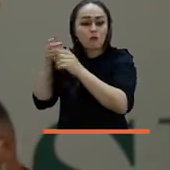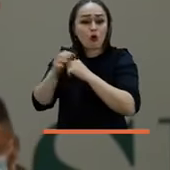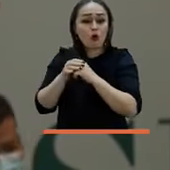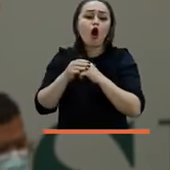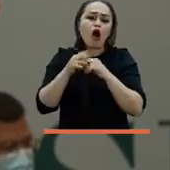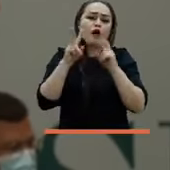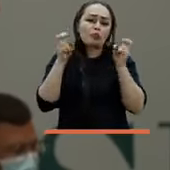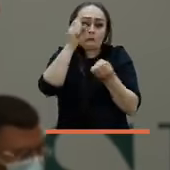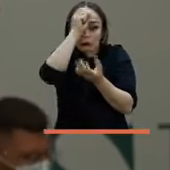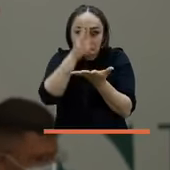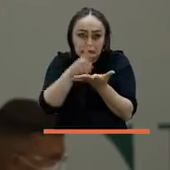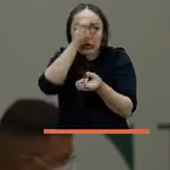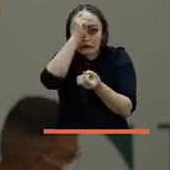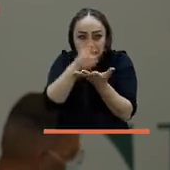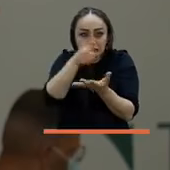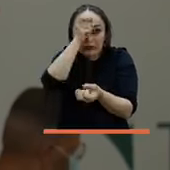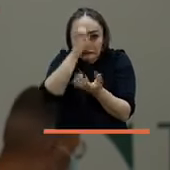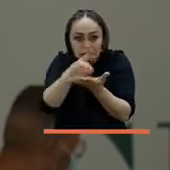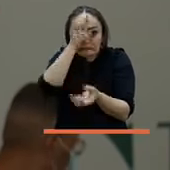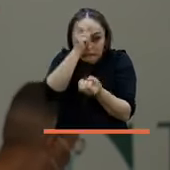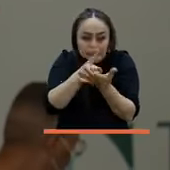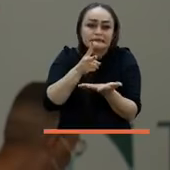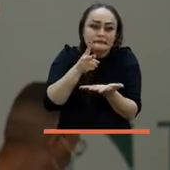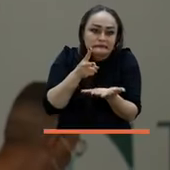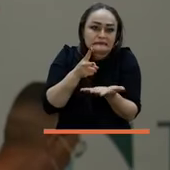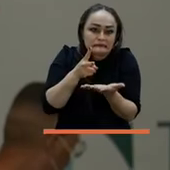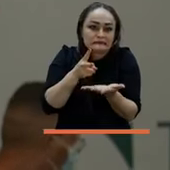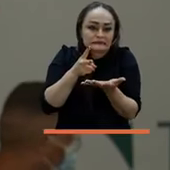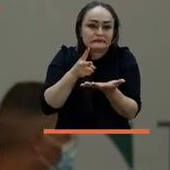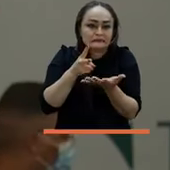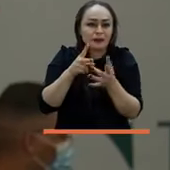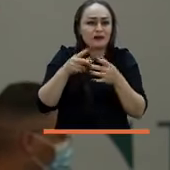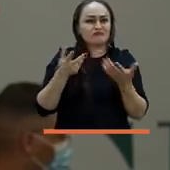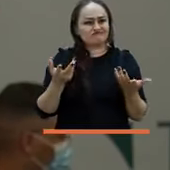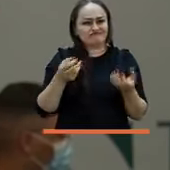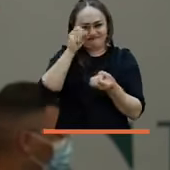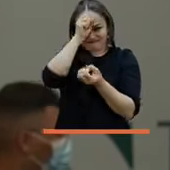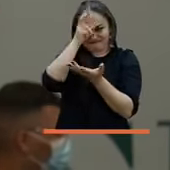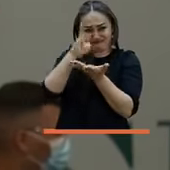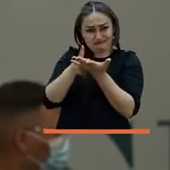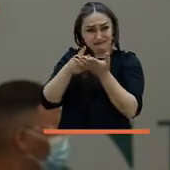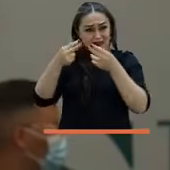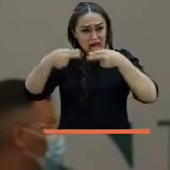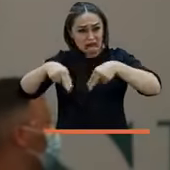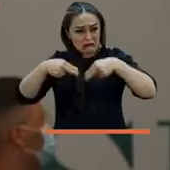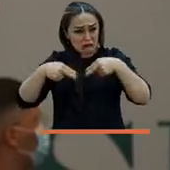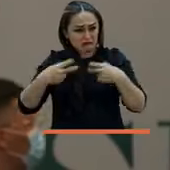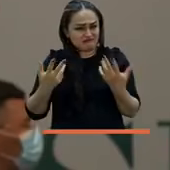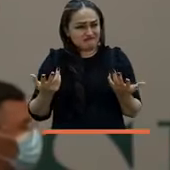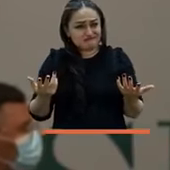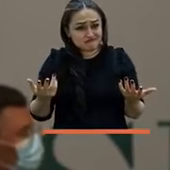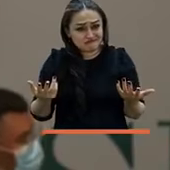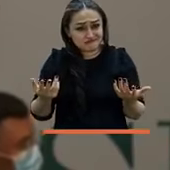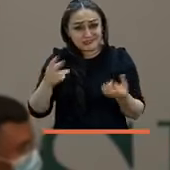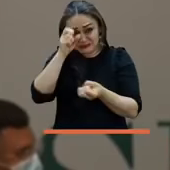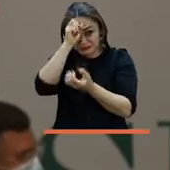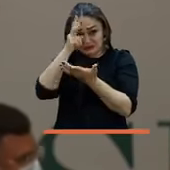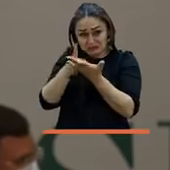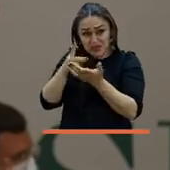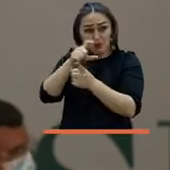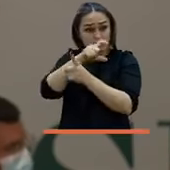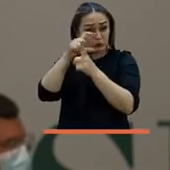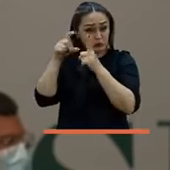diversidad diversidad pero dónde está cuando hablan de esta diversidad de género o diversidad